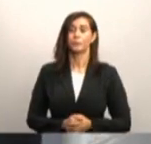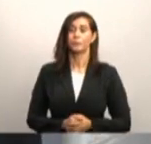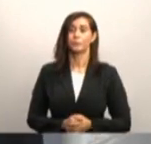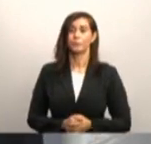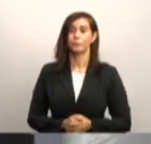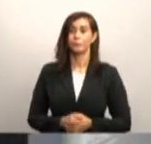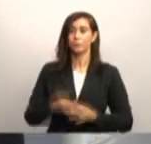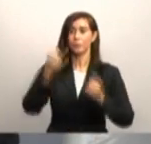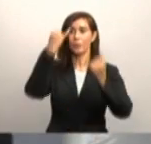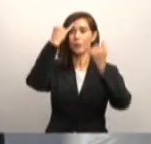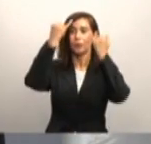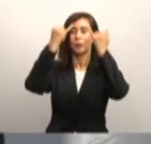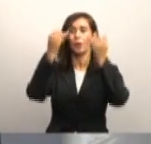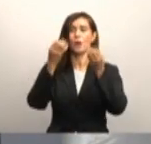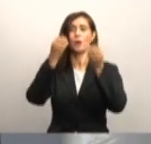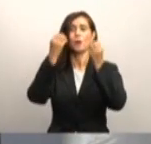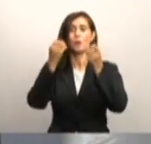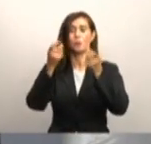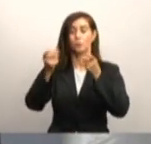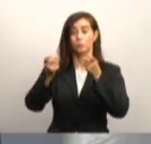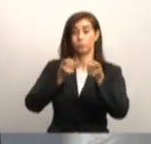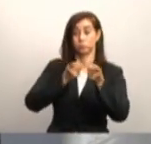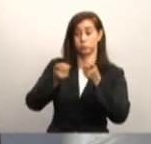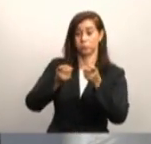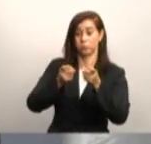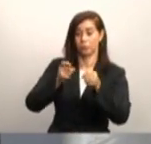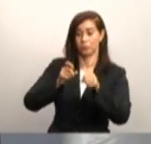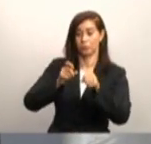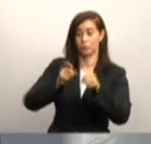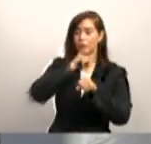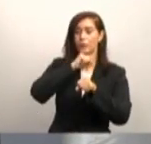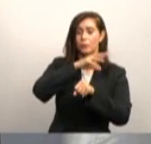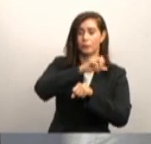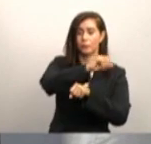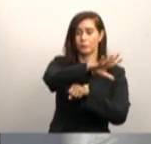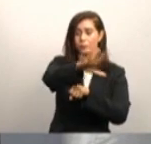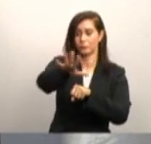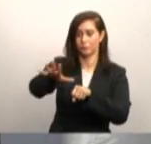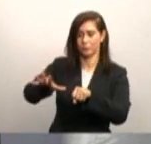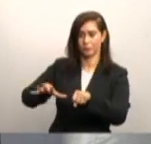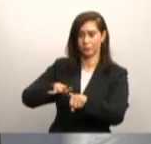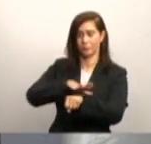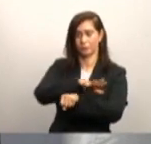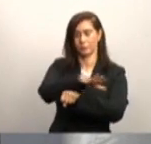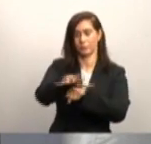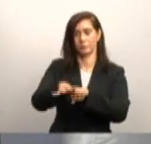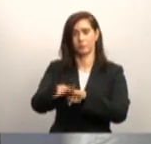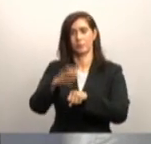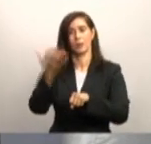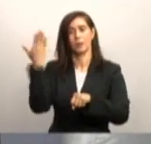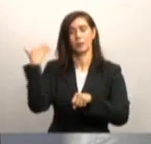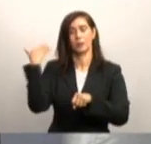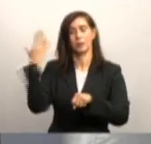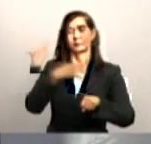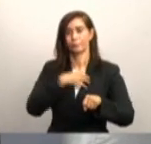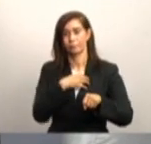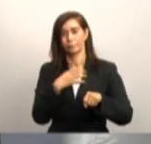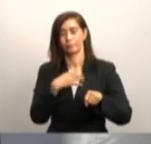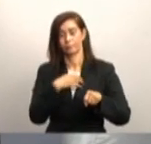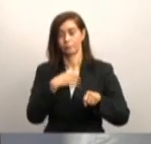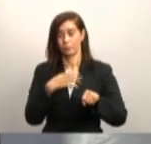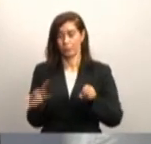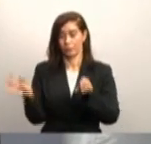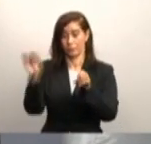controlar, primero, las quejas que habían con el tema de basura, etcétera, etcétera, que se